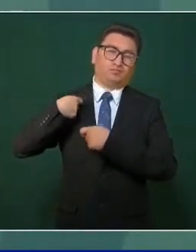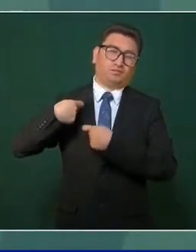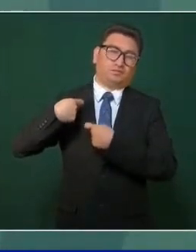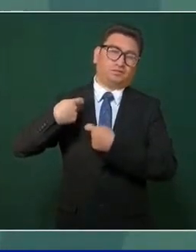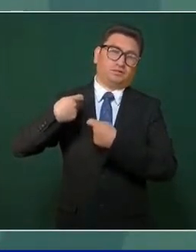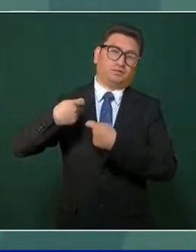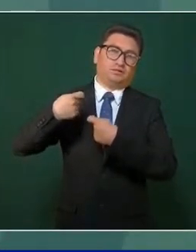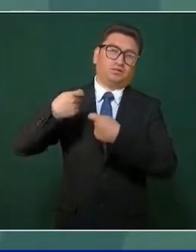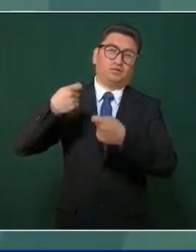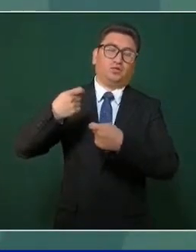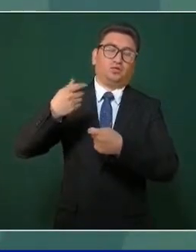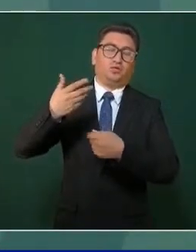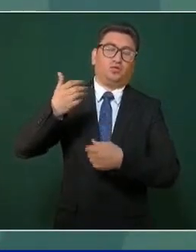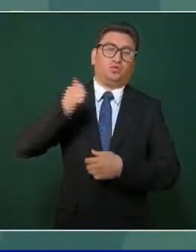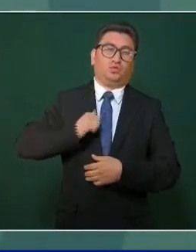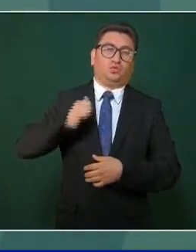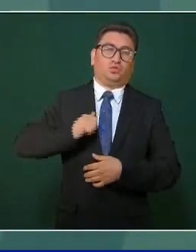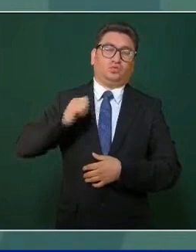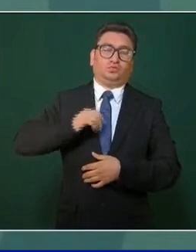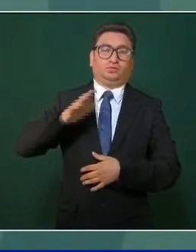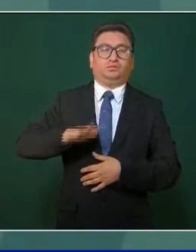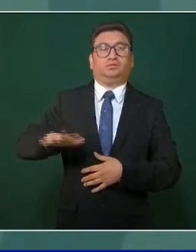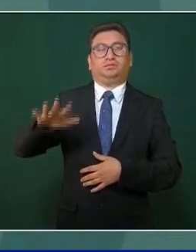de grandes civilizaciones.